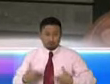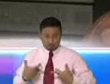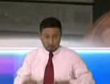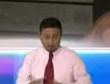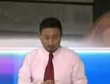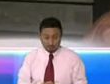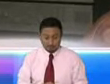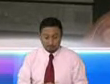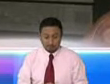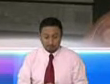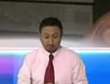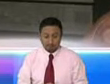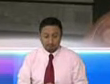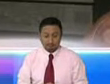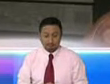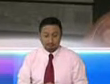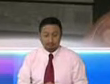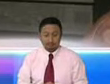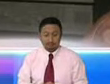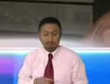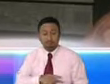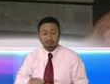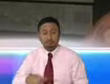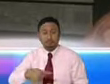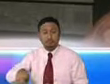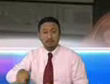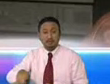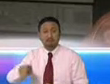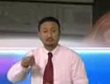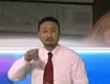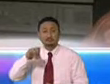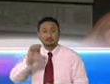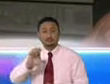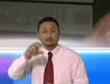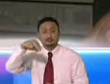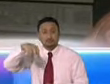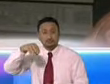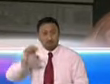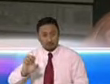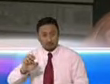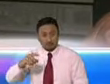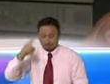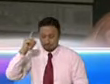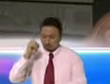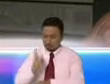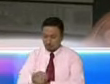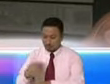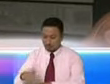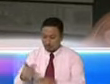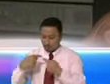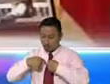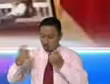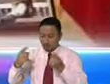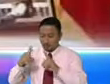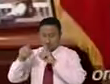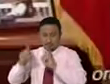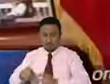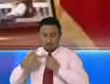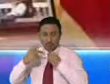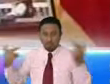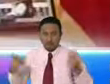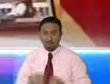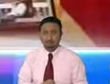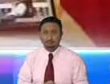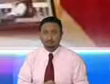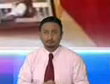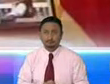pueda disponer al Consejo Nacional Electoral que convoque a la consulta popular. Consulta popular que